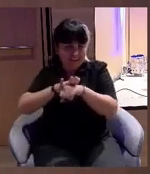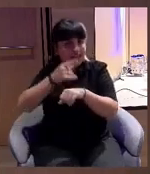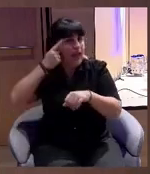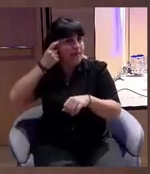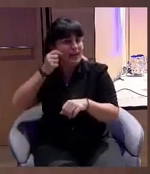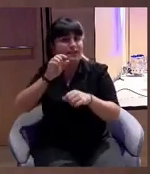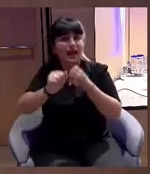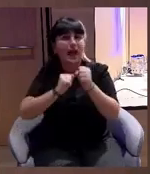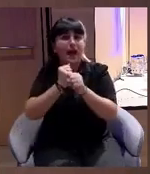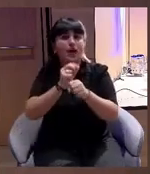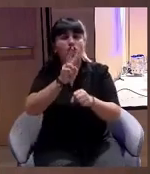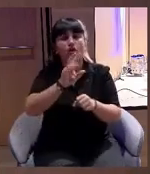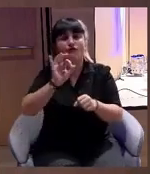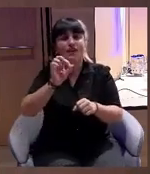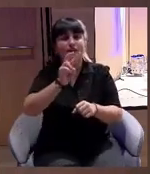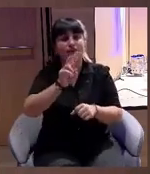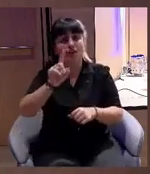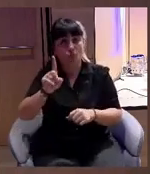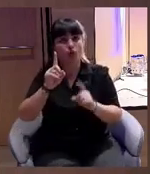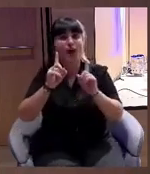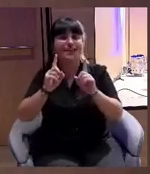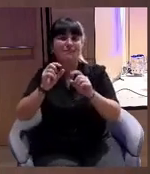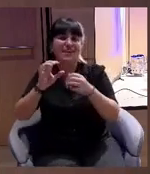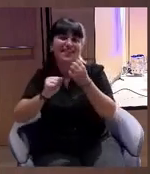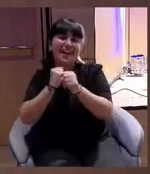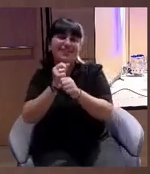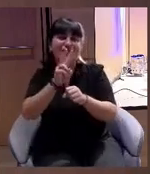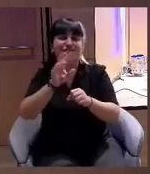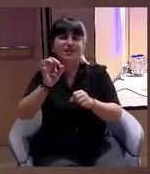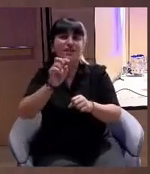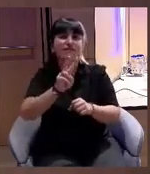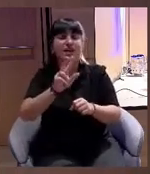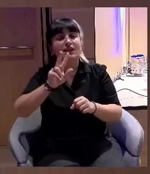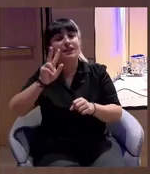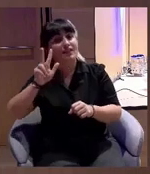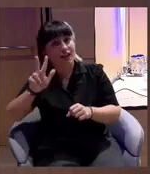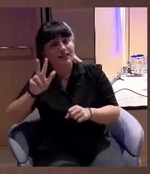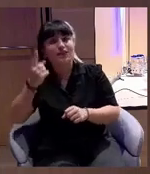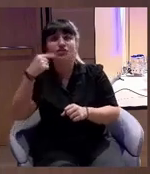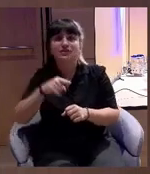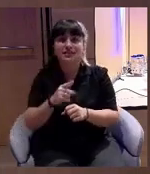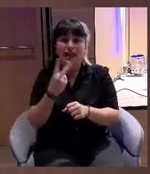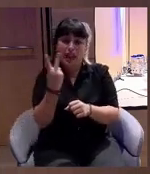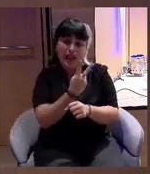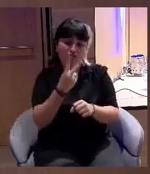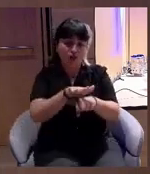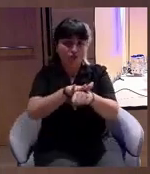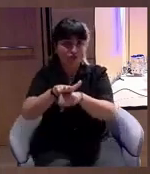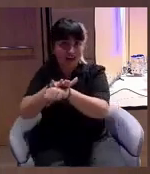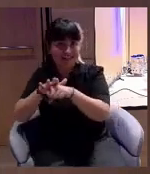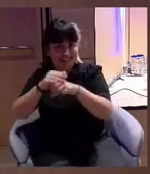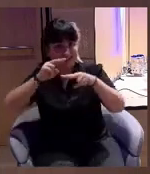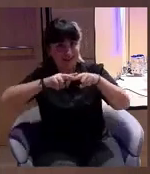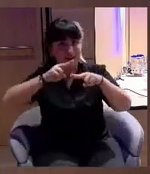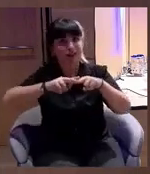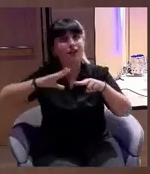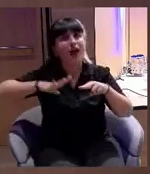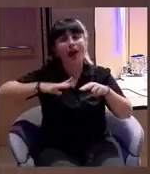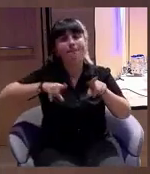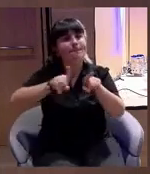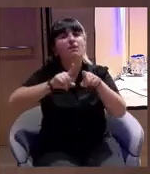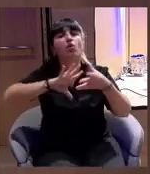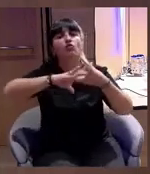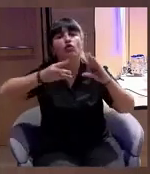base de 2023 ambas bases están con el formato Entonces se puede hacer como un rastreo